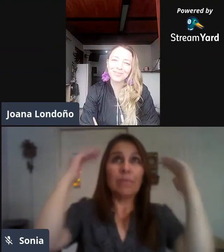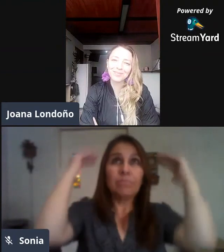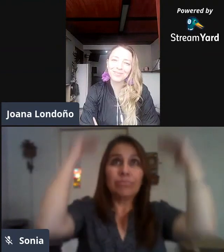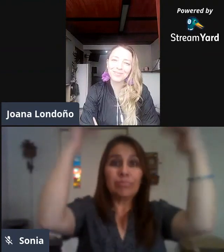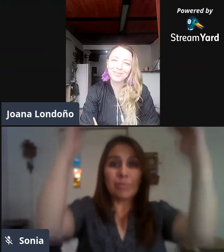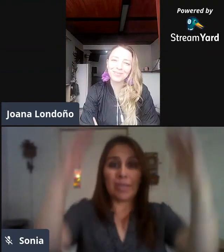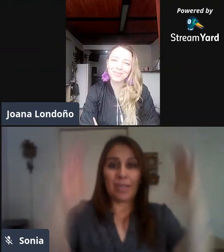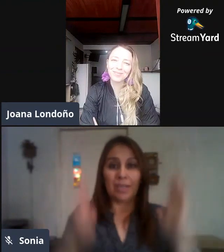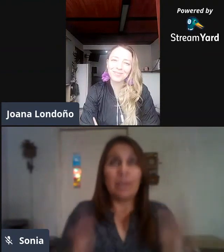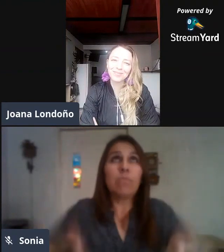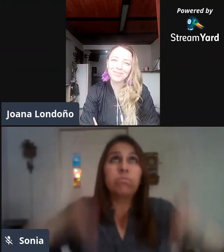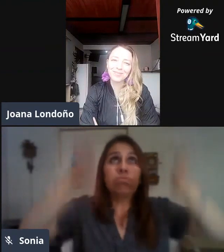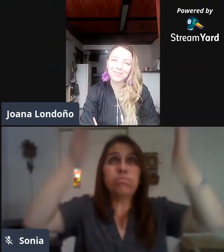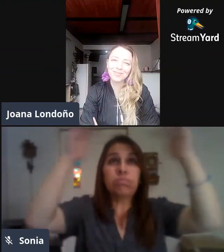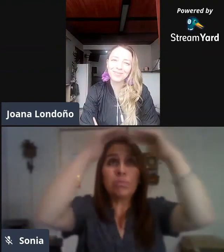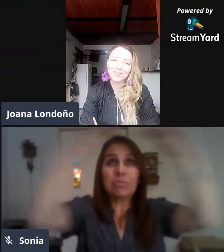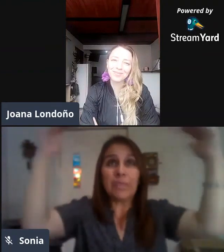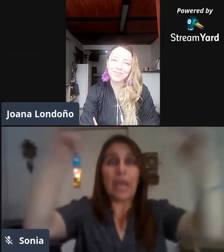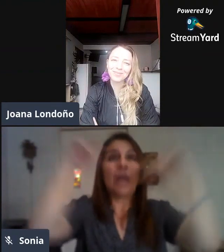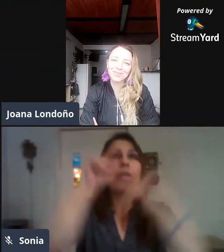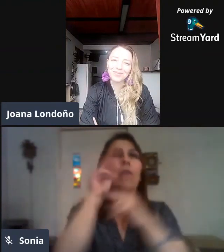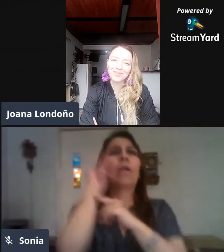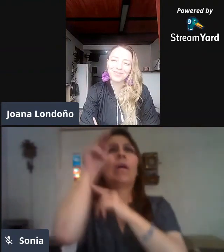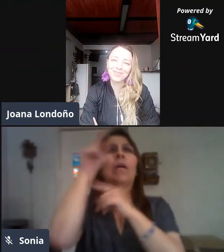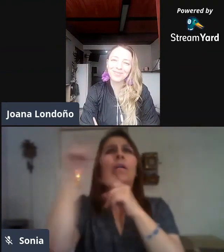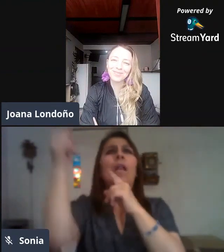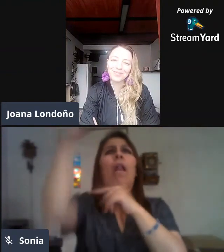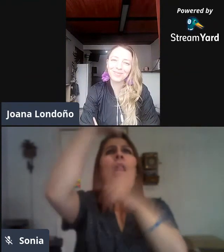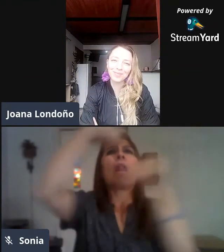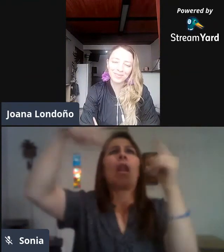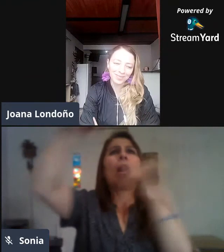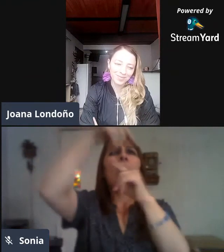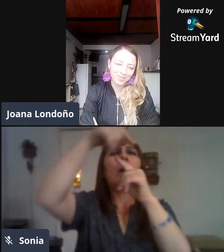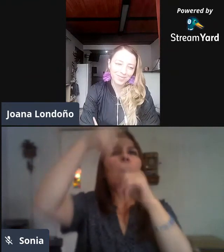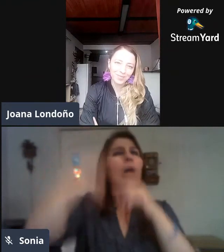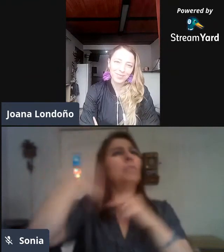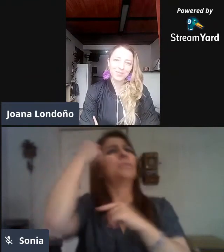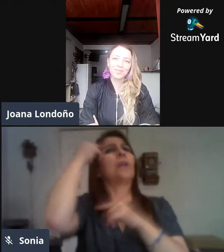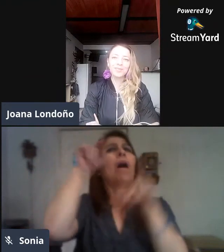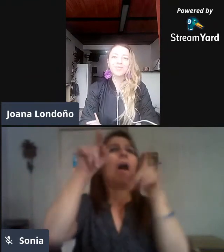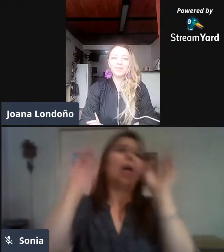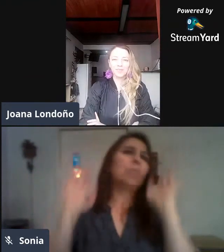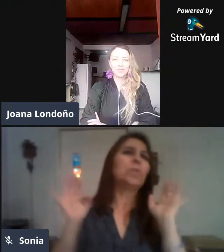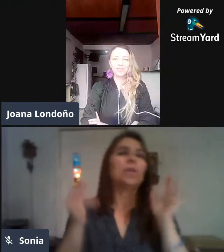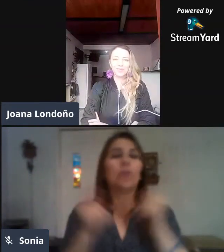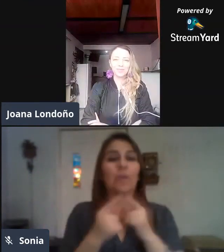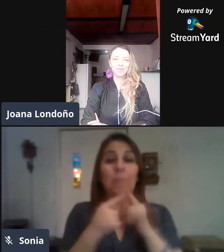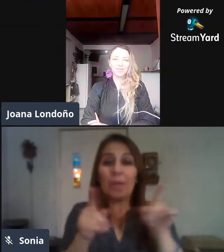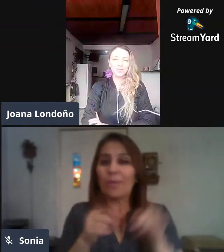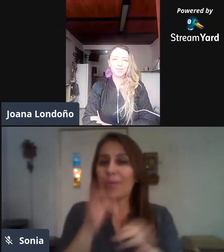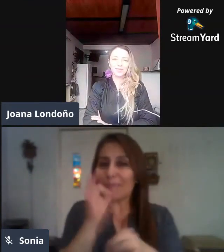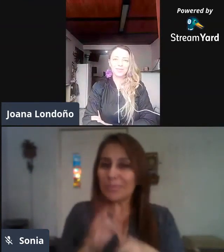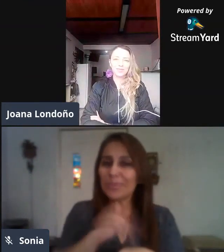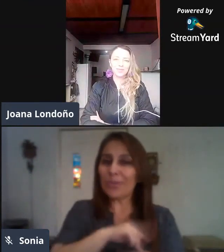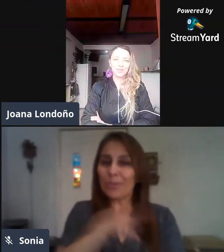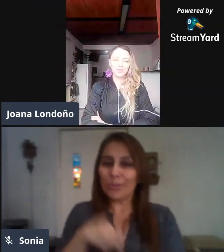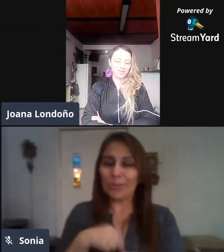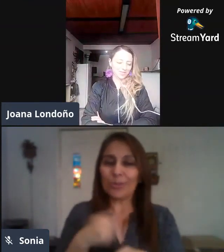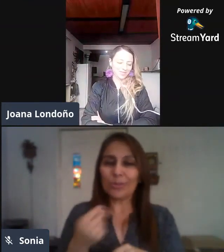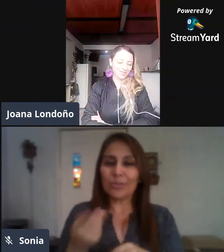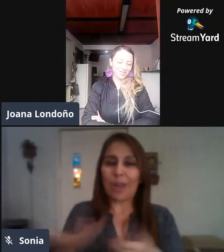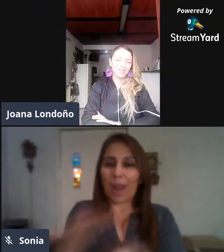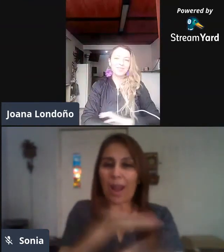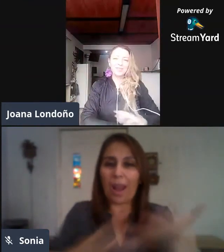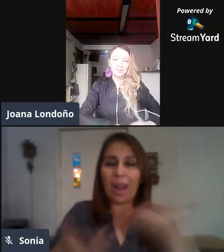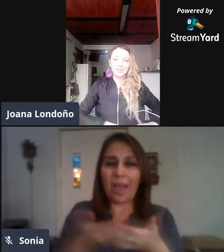ya había un motivo pero finalmente como lo hemos conversado con ustedes los dos terminan siendo ideas